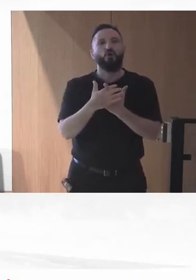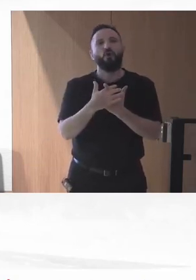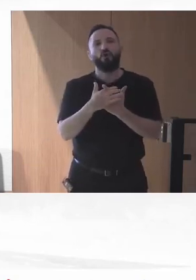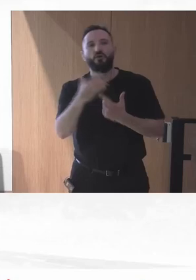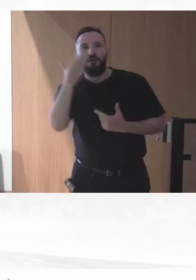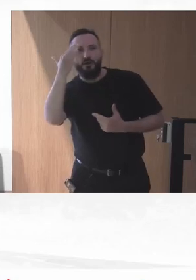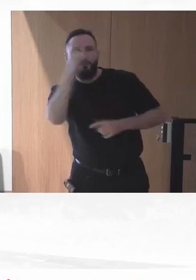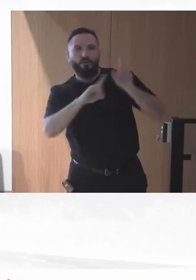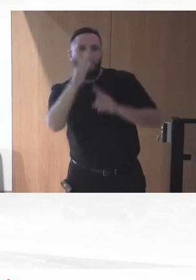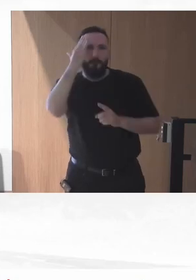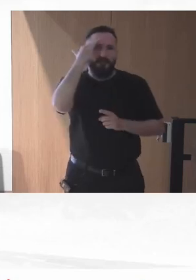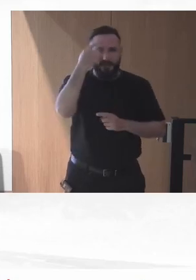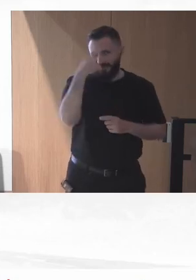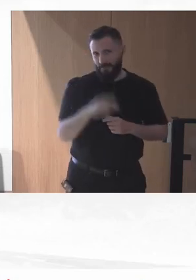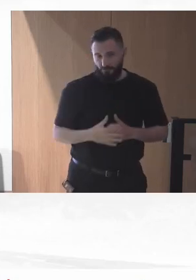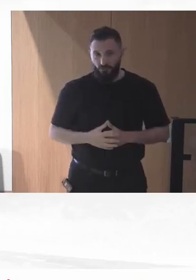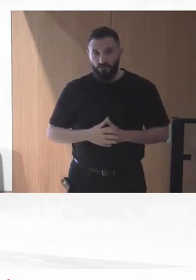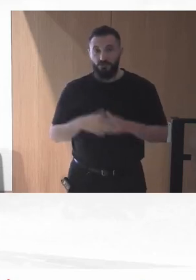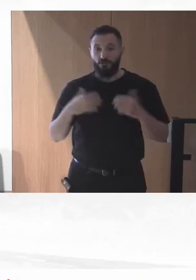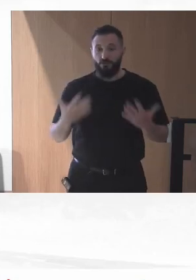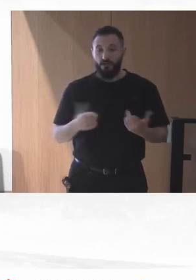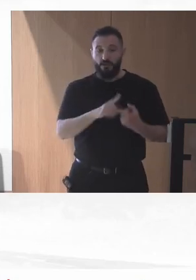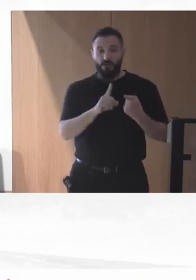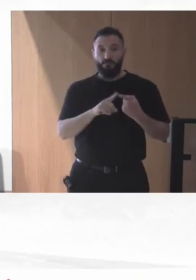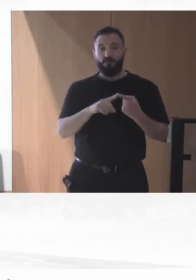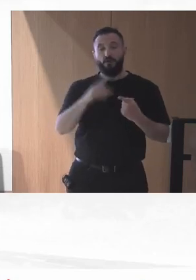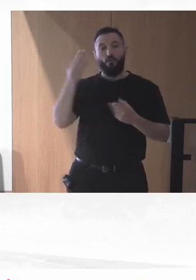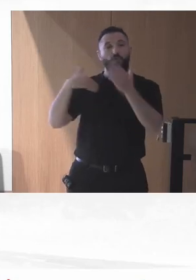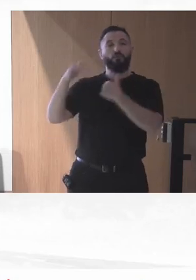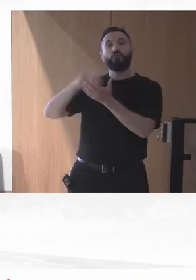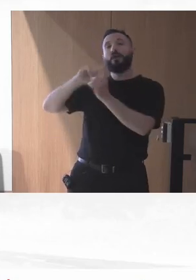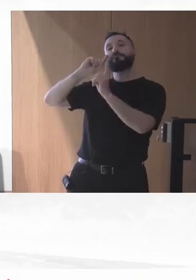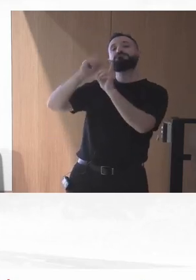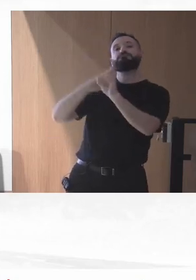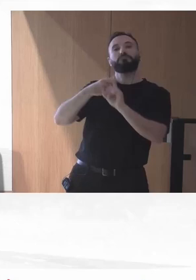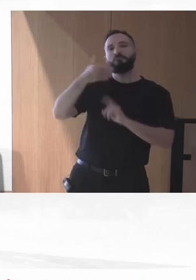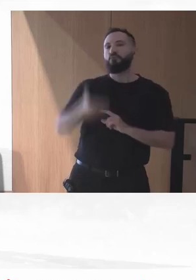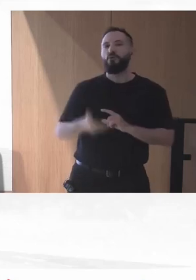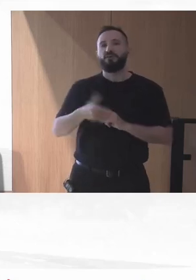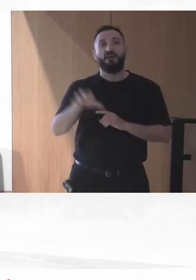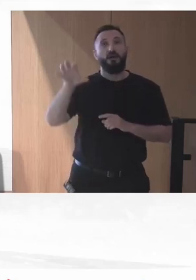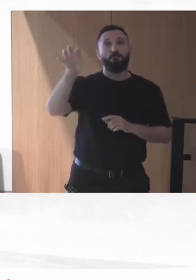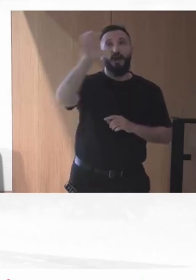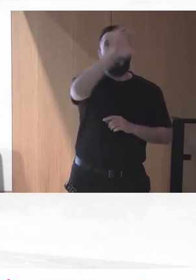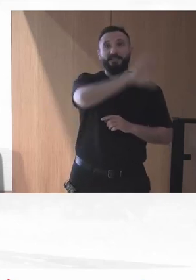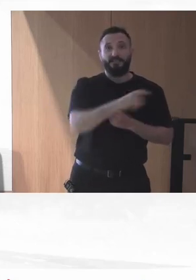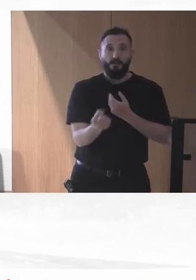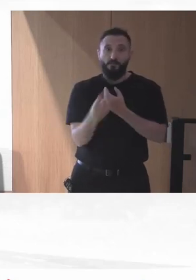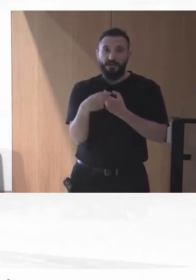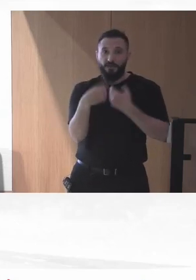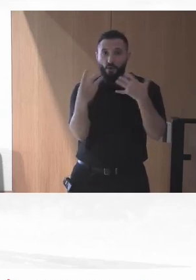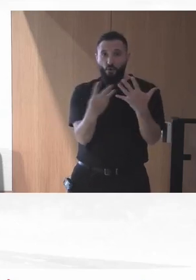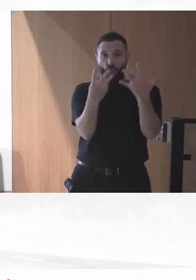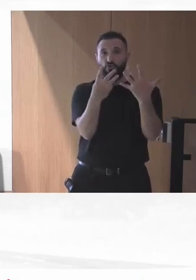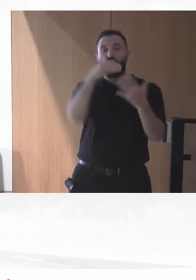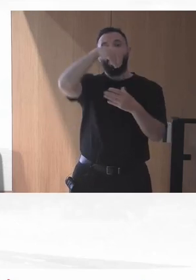los principales problemas. Primero quiero hablar de un hallazgo fundamental, y es que todos los países participantes son